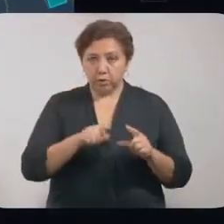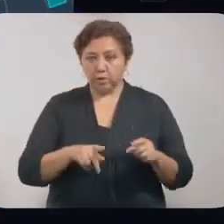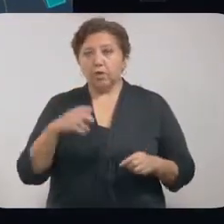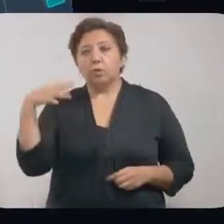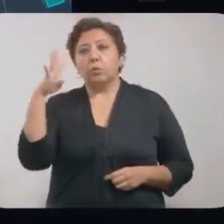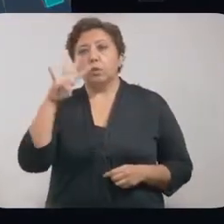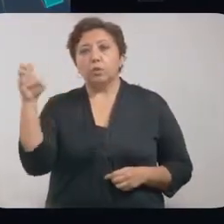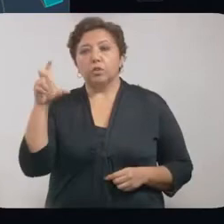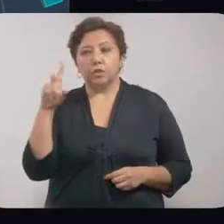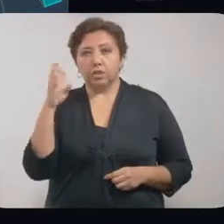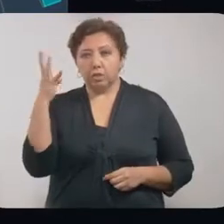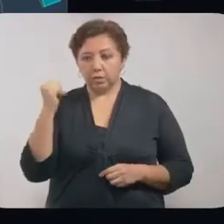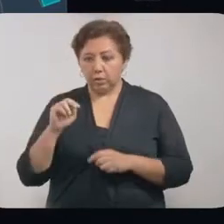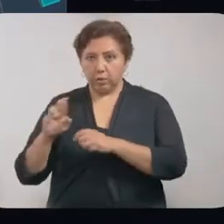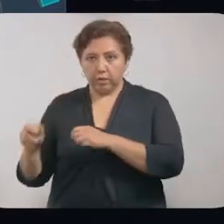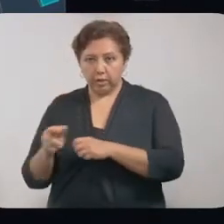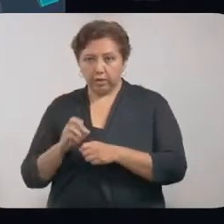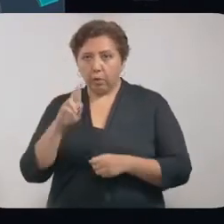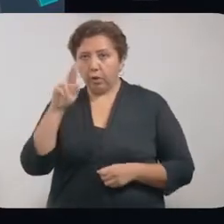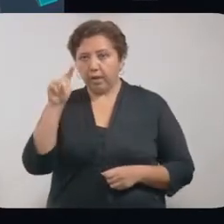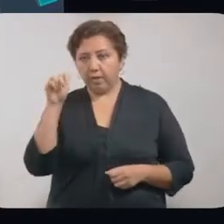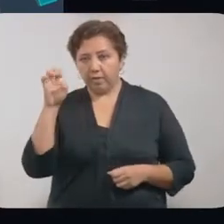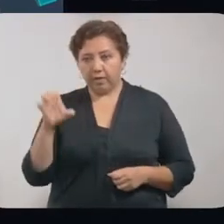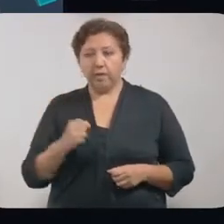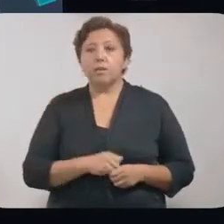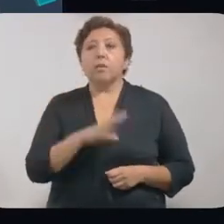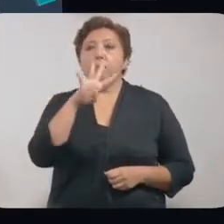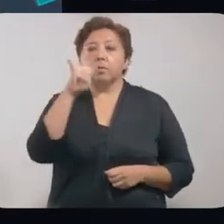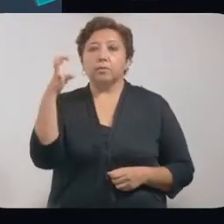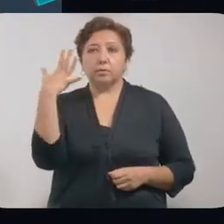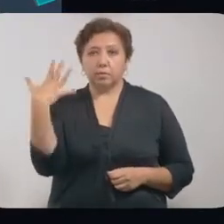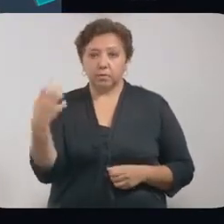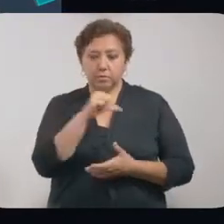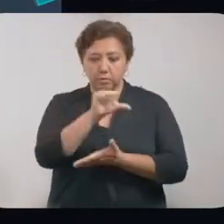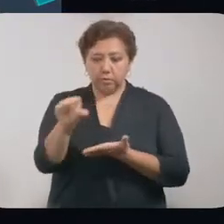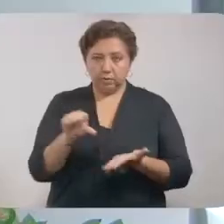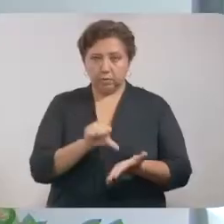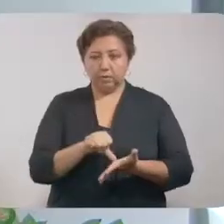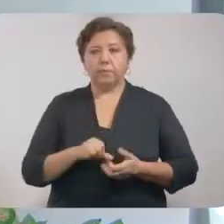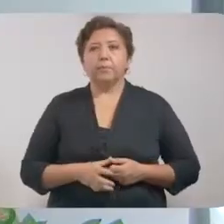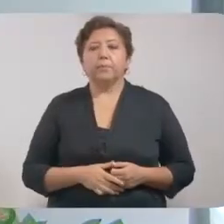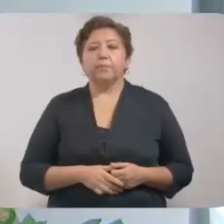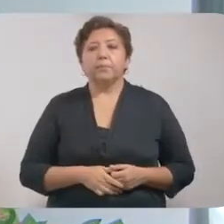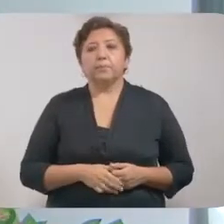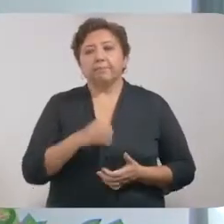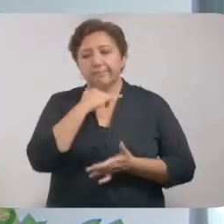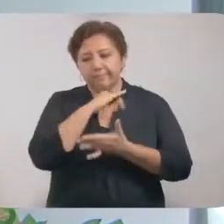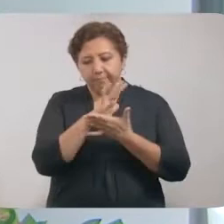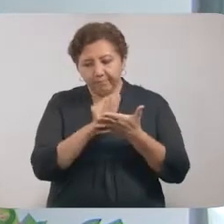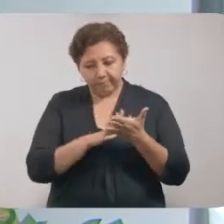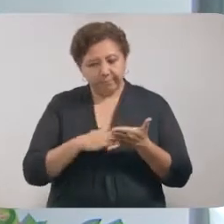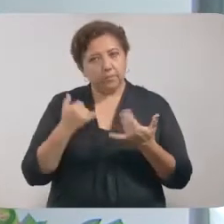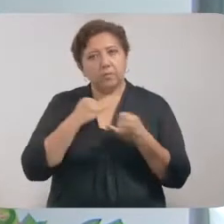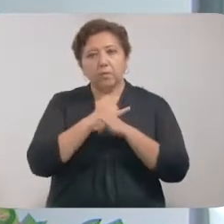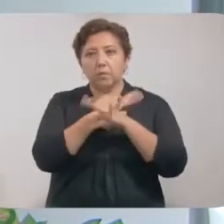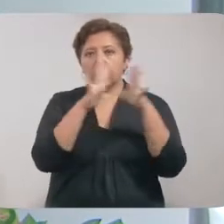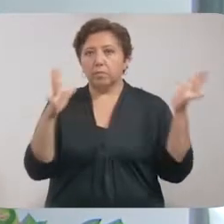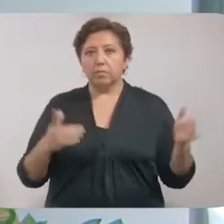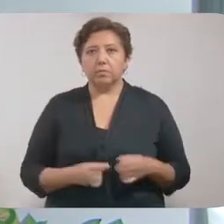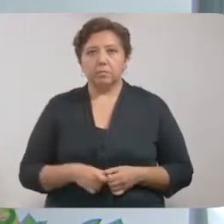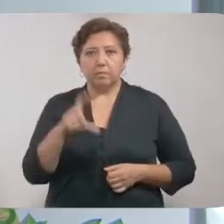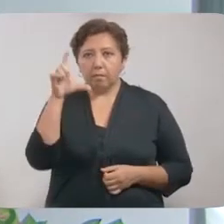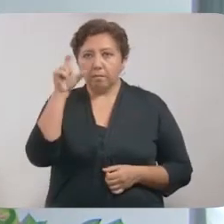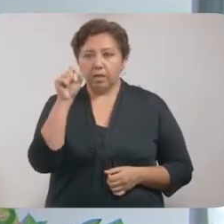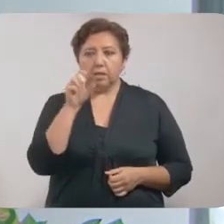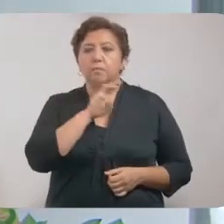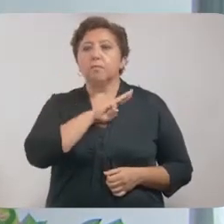y 439 en la zona oriente, 405 en la zona centro. Lamentablemente en este parte médico informamos